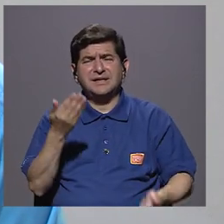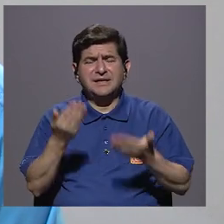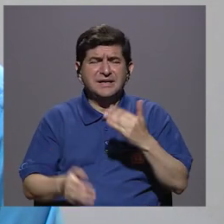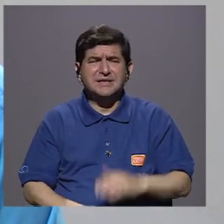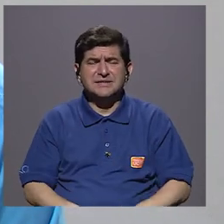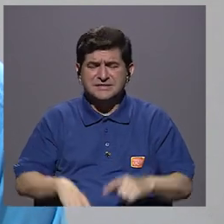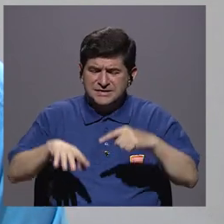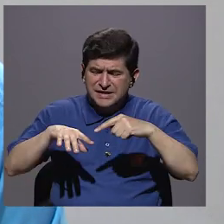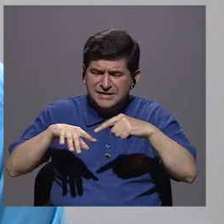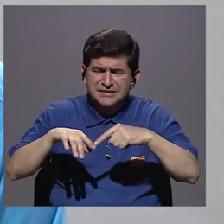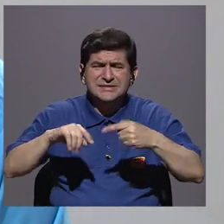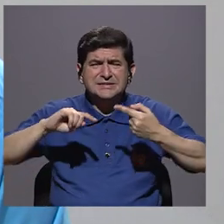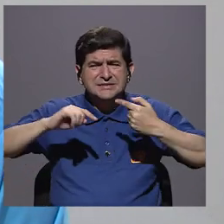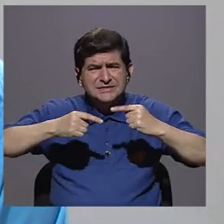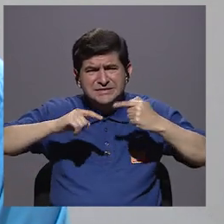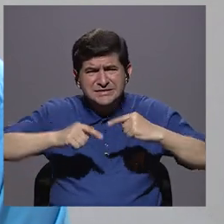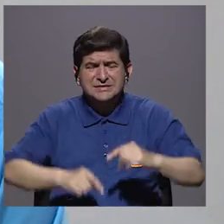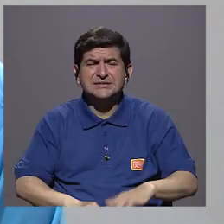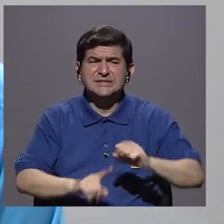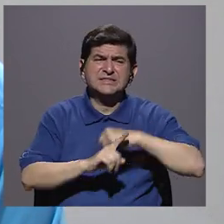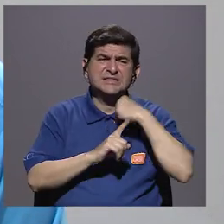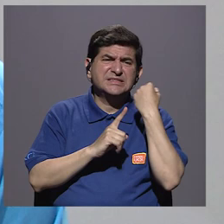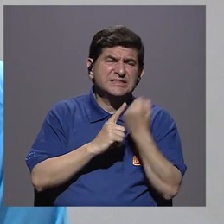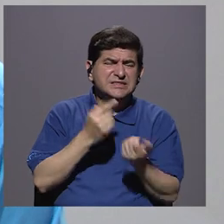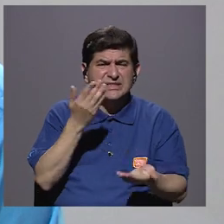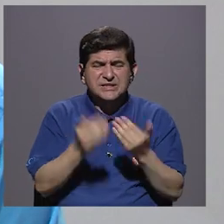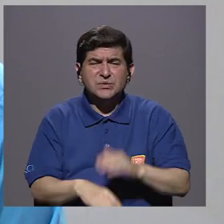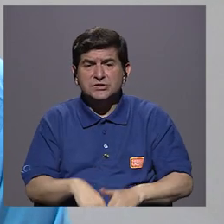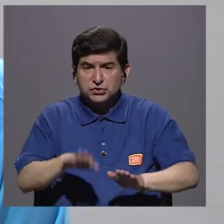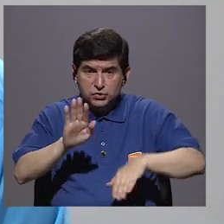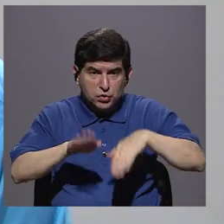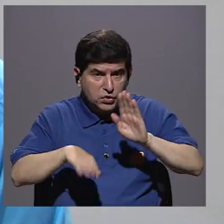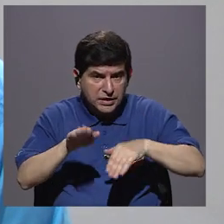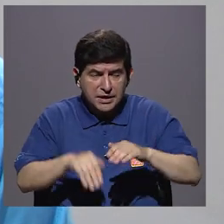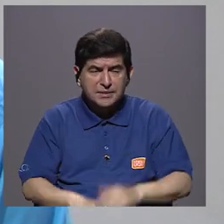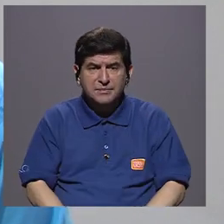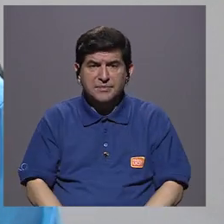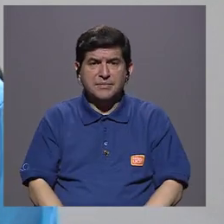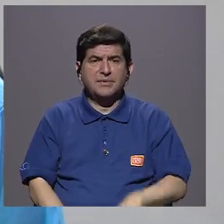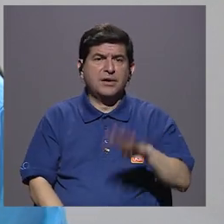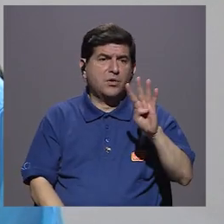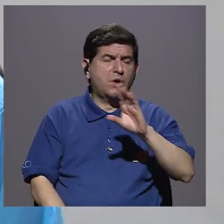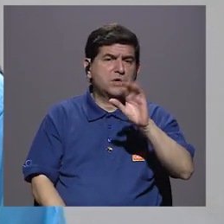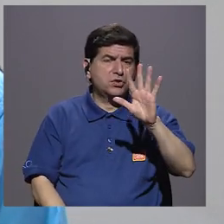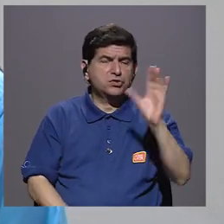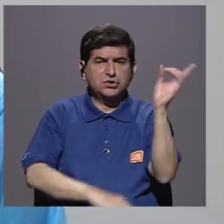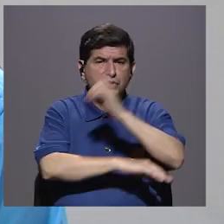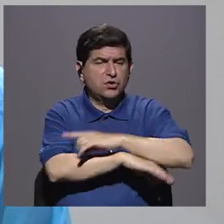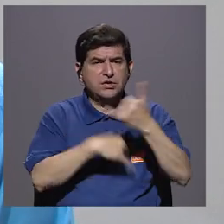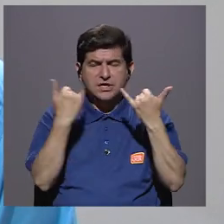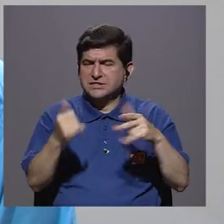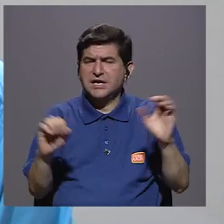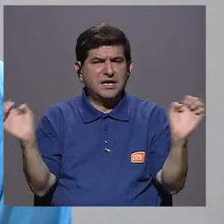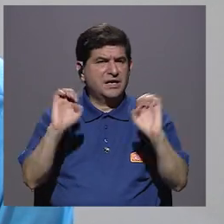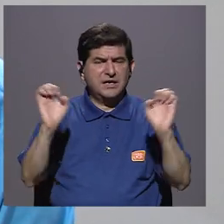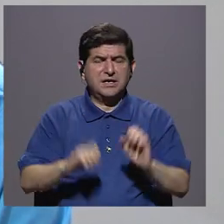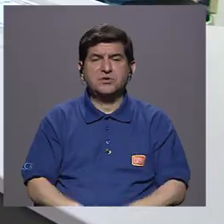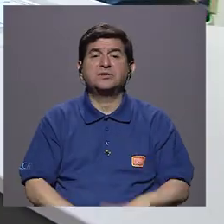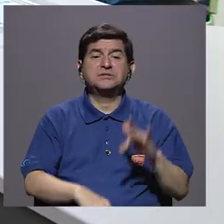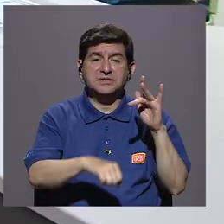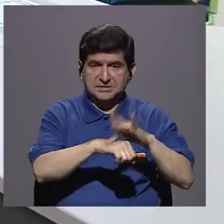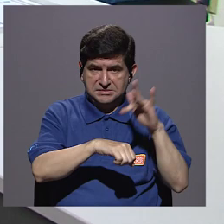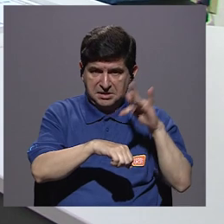de 4 o 5 días y tuvo una situación ahí en el pie y son 4 o 5 días, ya no es una emergencia. Entonces, nos podemos